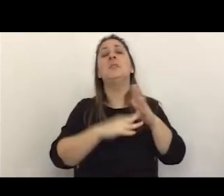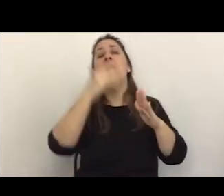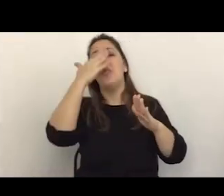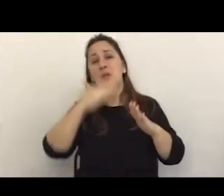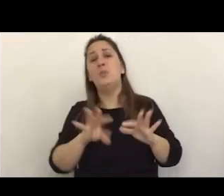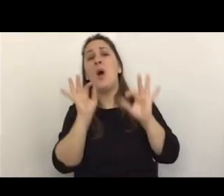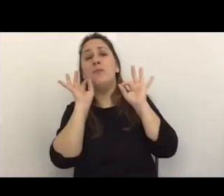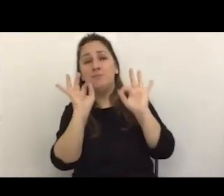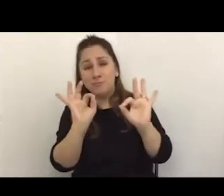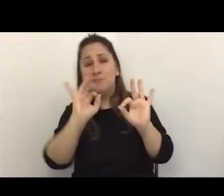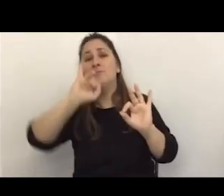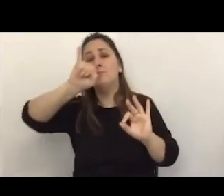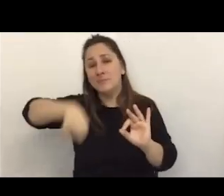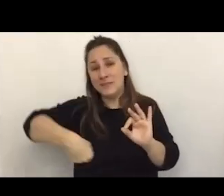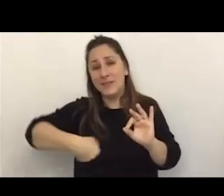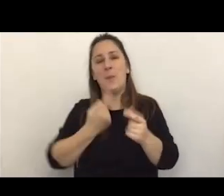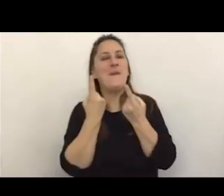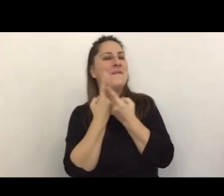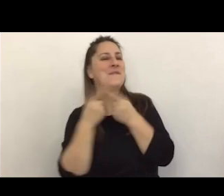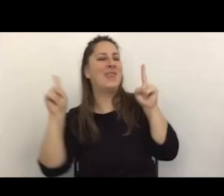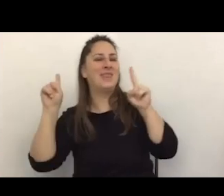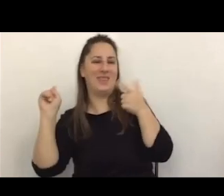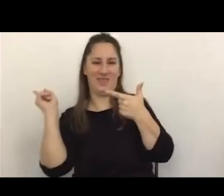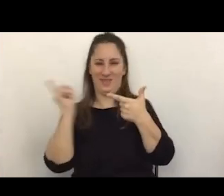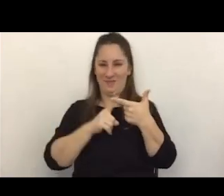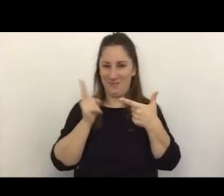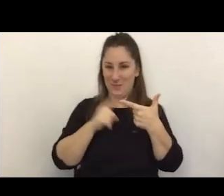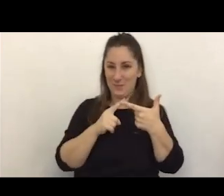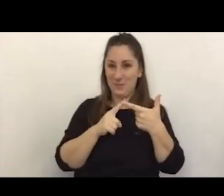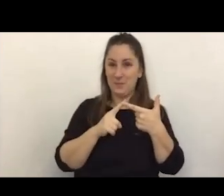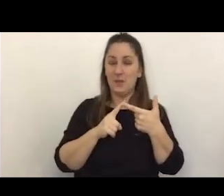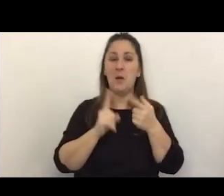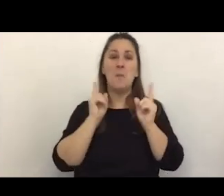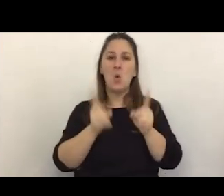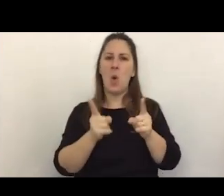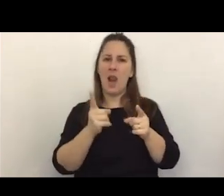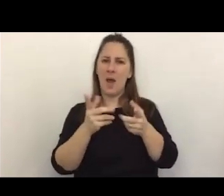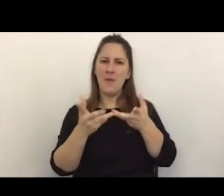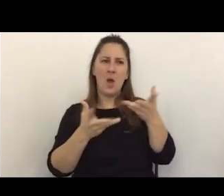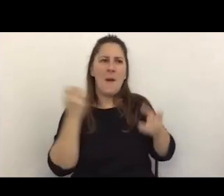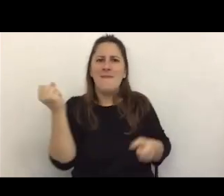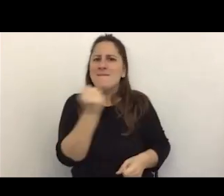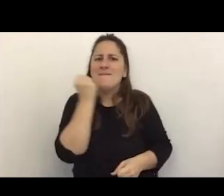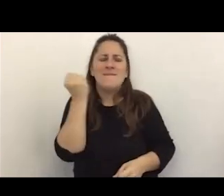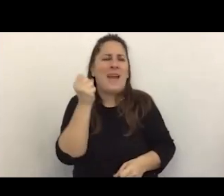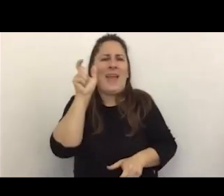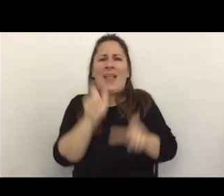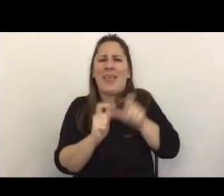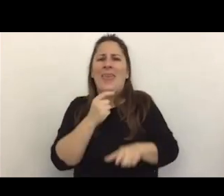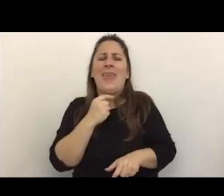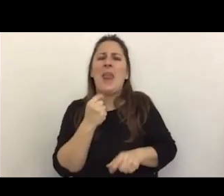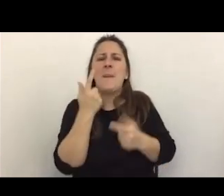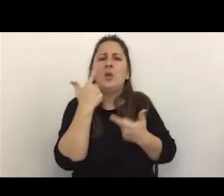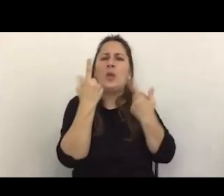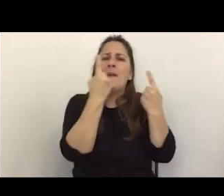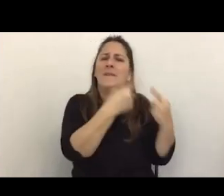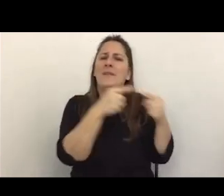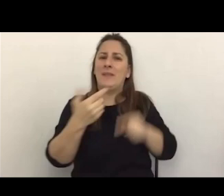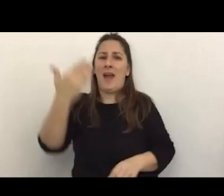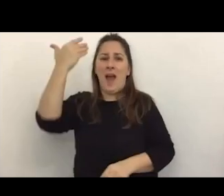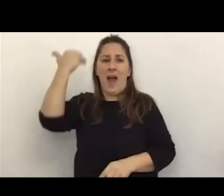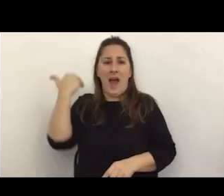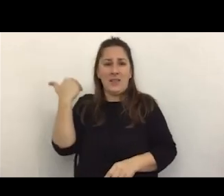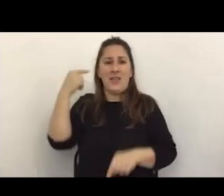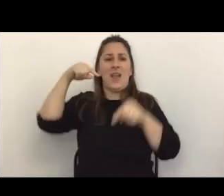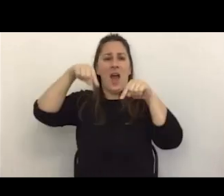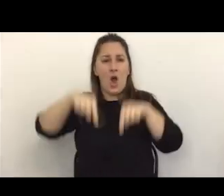la excepción, ¿sí? Sin embargo, había como un gran deseo de diferenciarse de lo anterior y